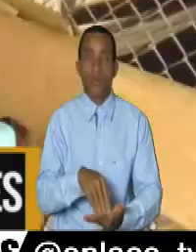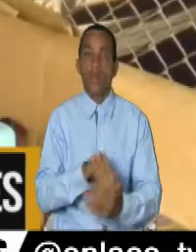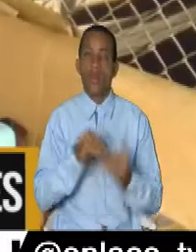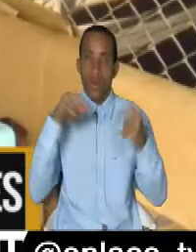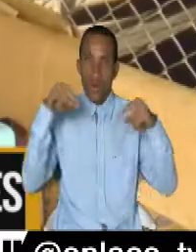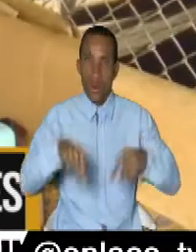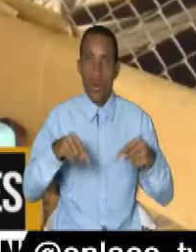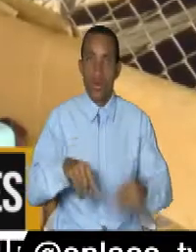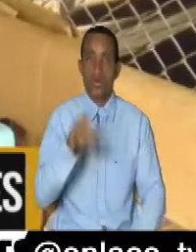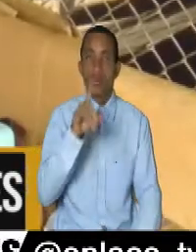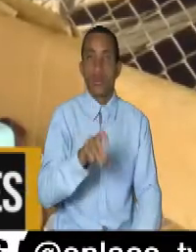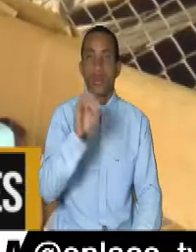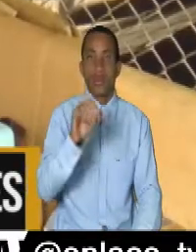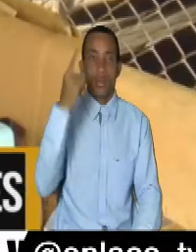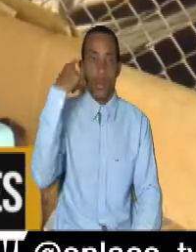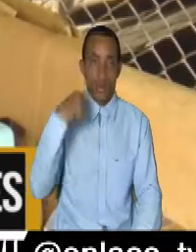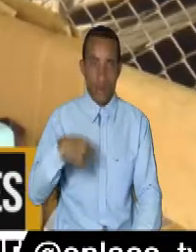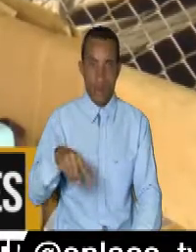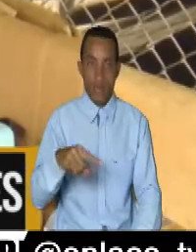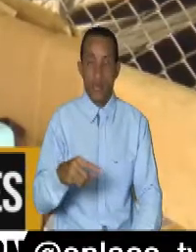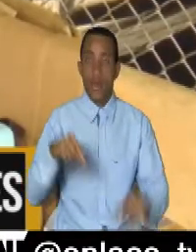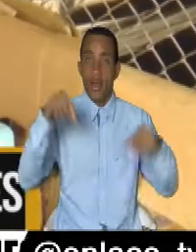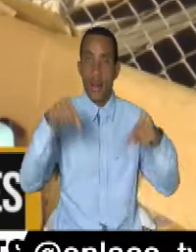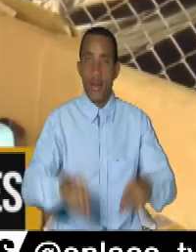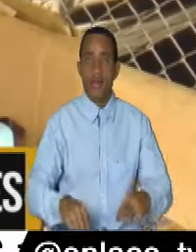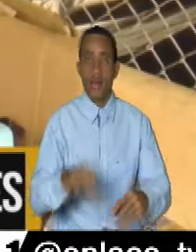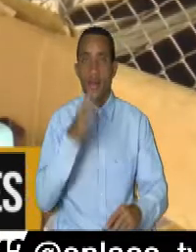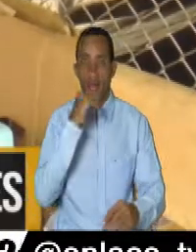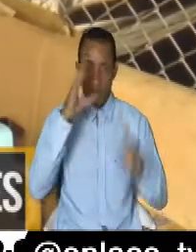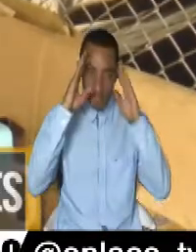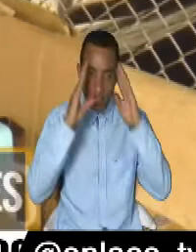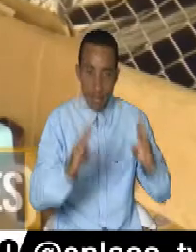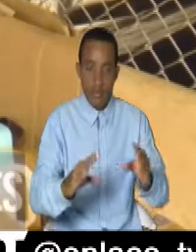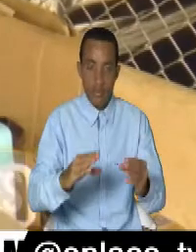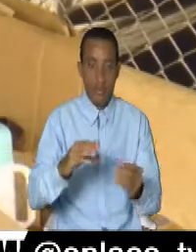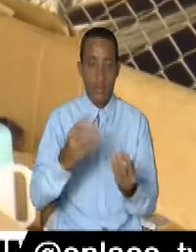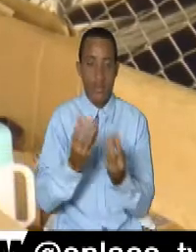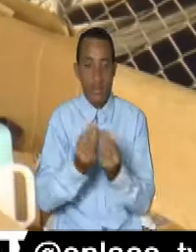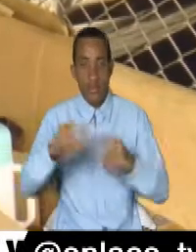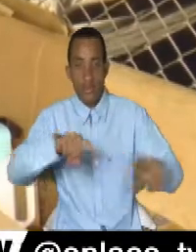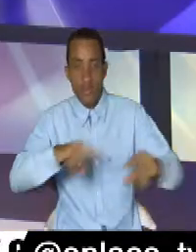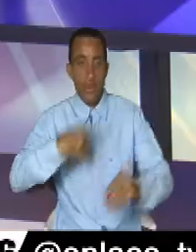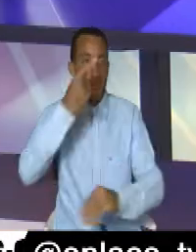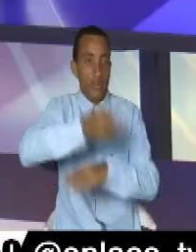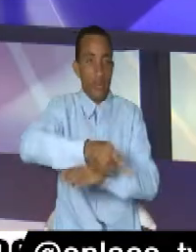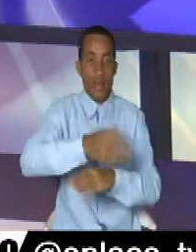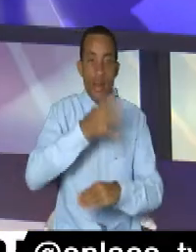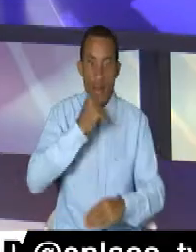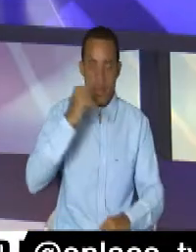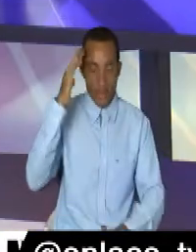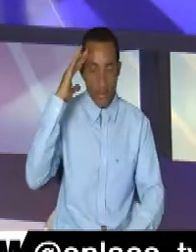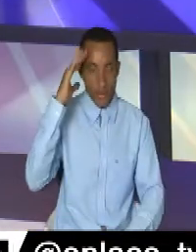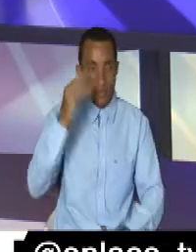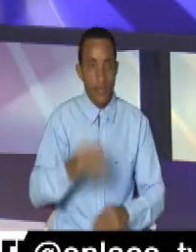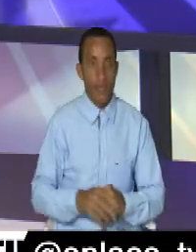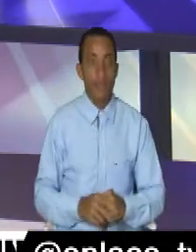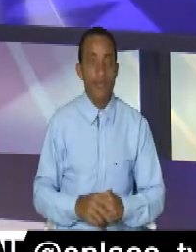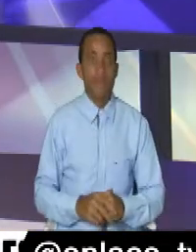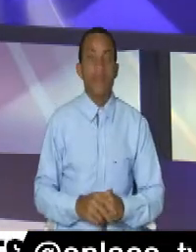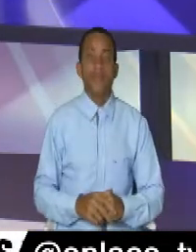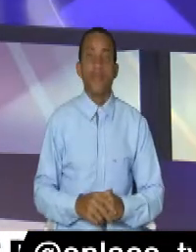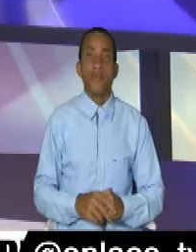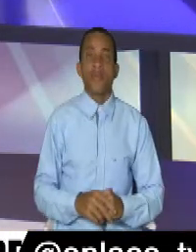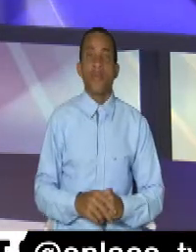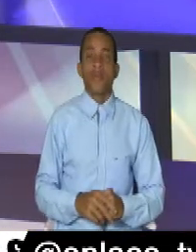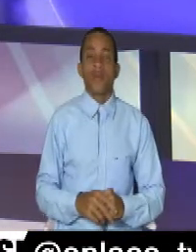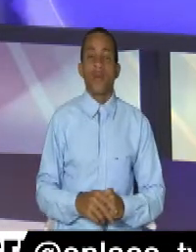cumple 60 días y aún no ha tenido la atención de las directivas de Ecopetrol. El Cuerpo de Bomberos